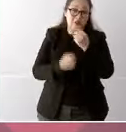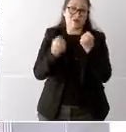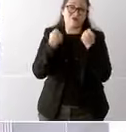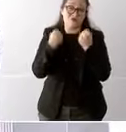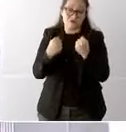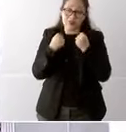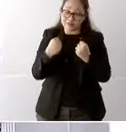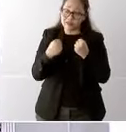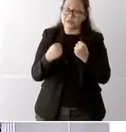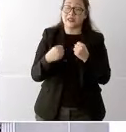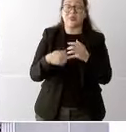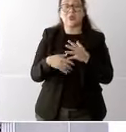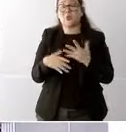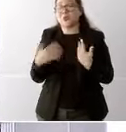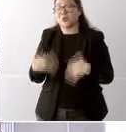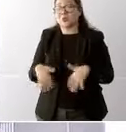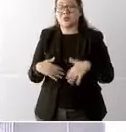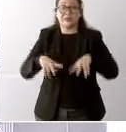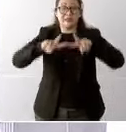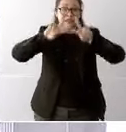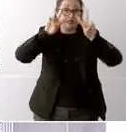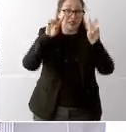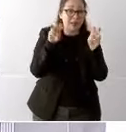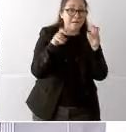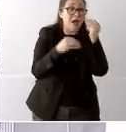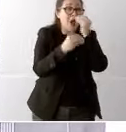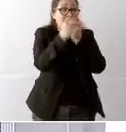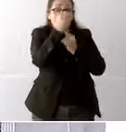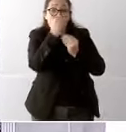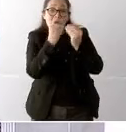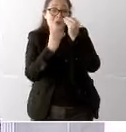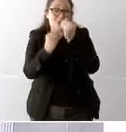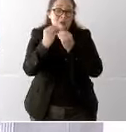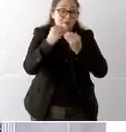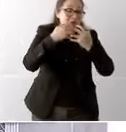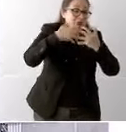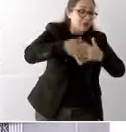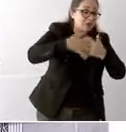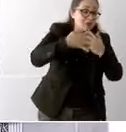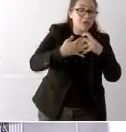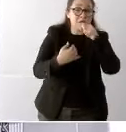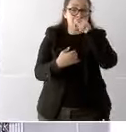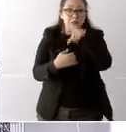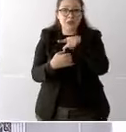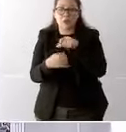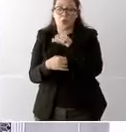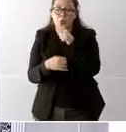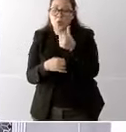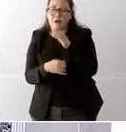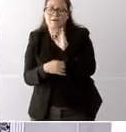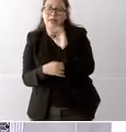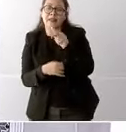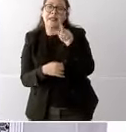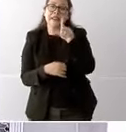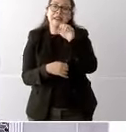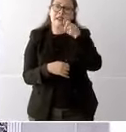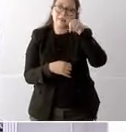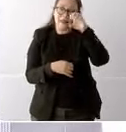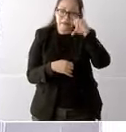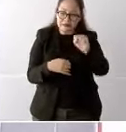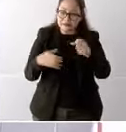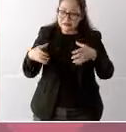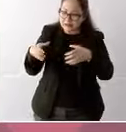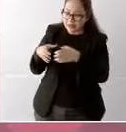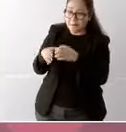en todo lo que tiene que ver con producción de alimentos, de fertilizantes. Por eso la